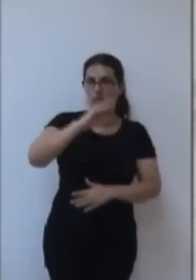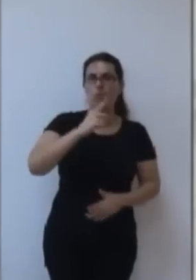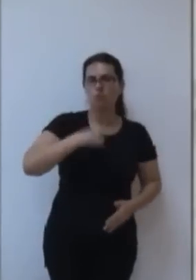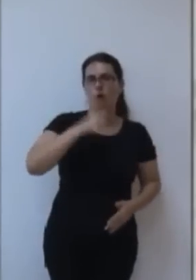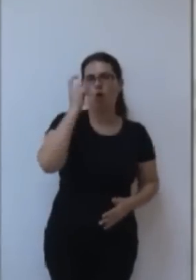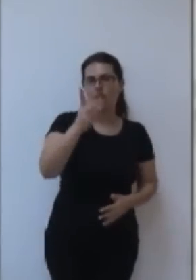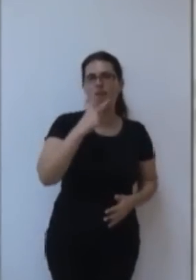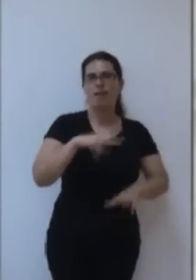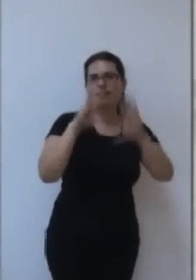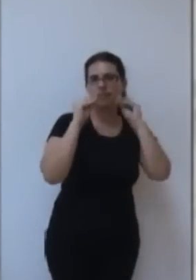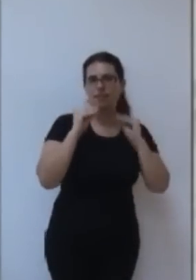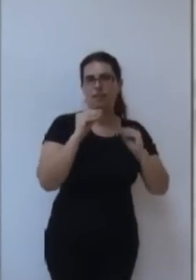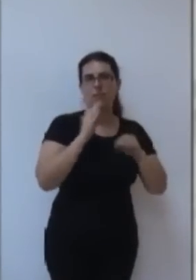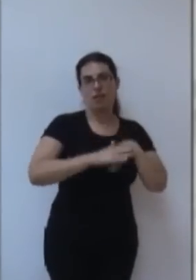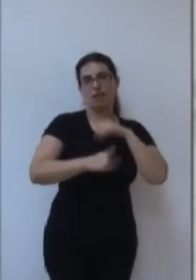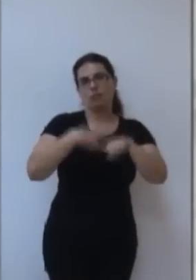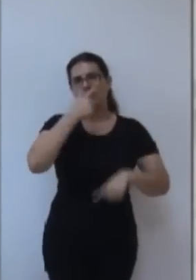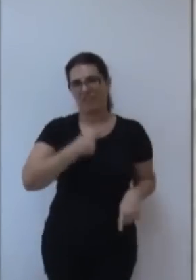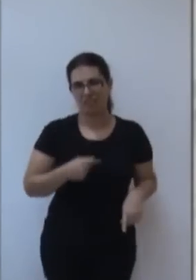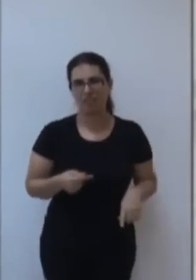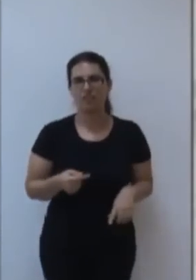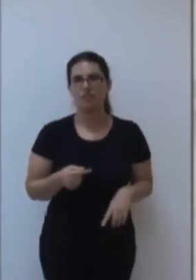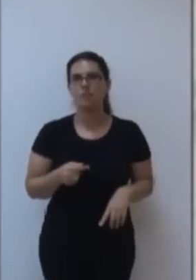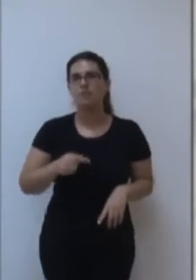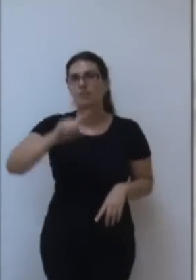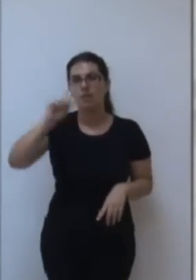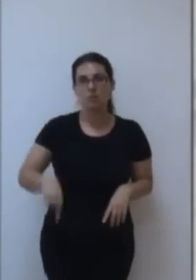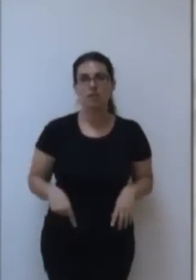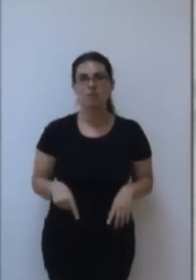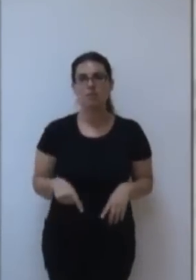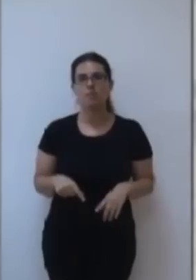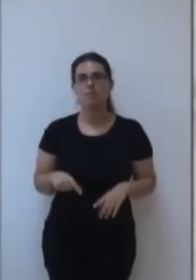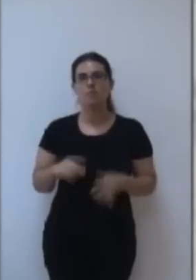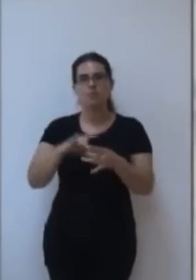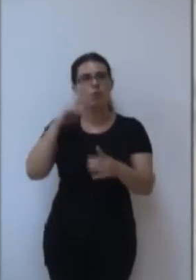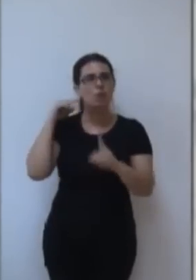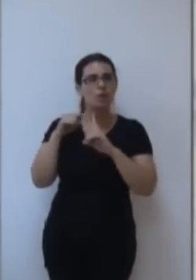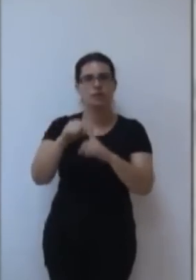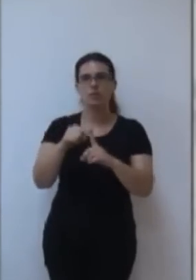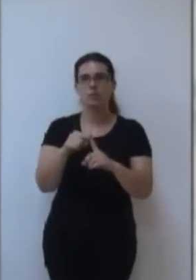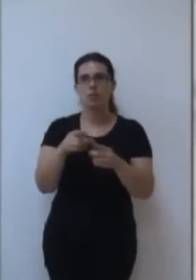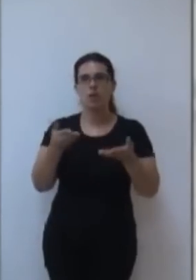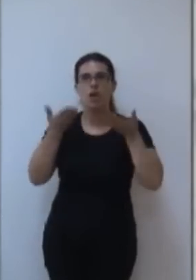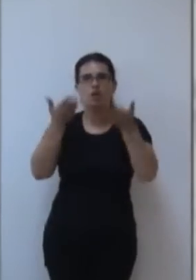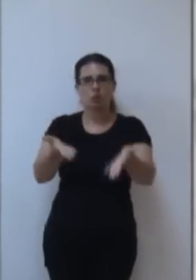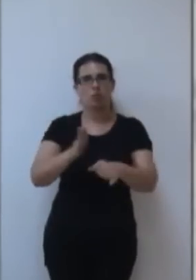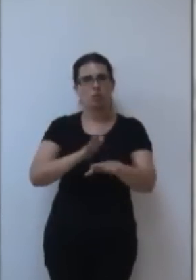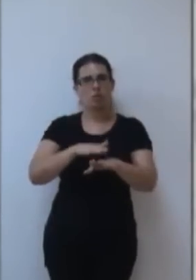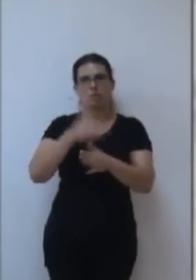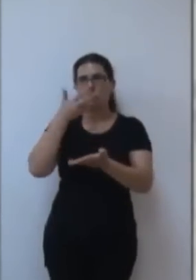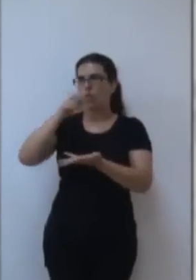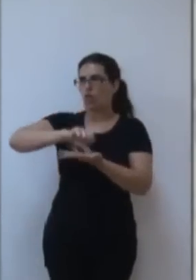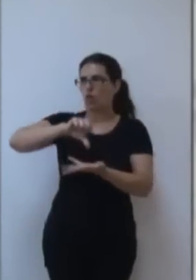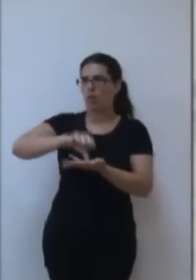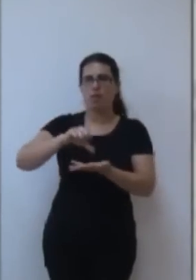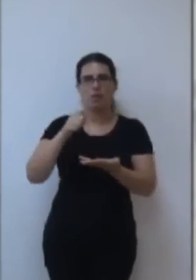la comprensión. Luego también para ayudar a la orientación dentro de la ciudad, pues